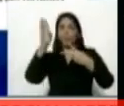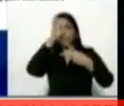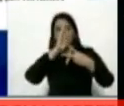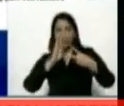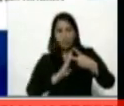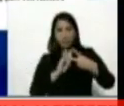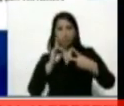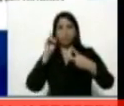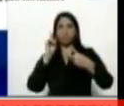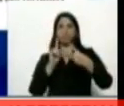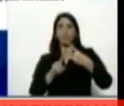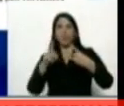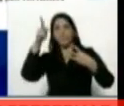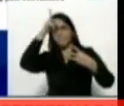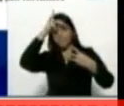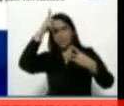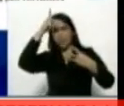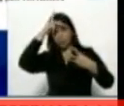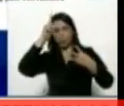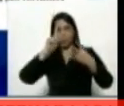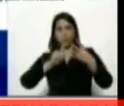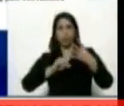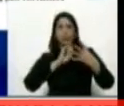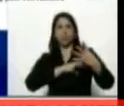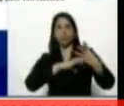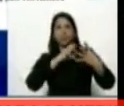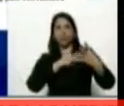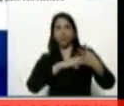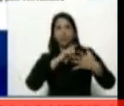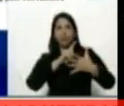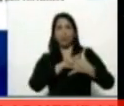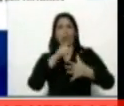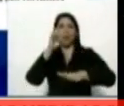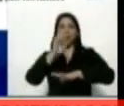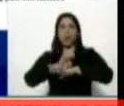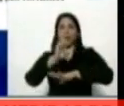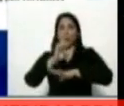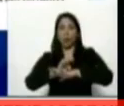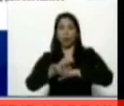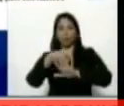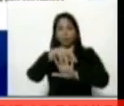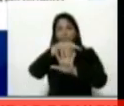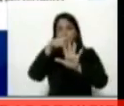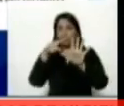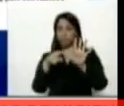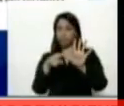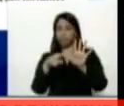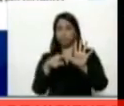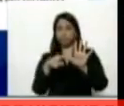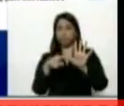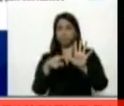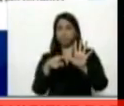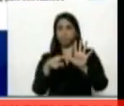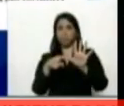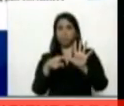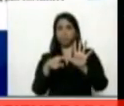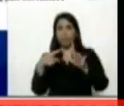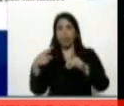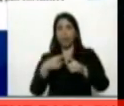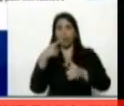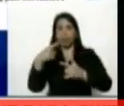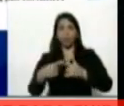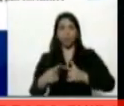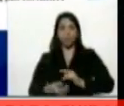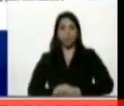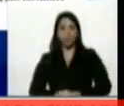y venezolano, que la solución de un problema del otro está directamente vinculada a solucionar el problema del otro, en ese